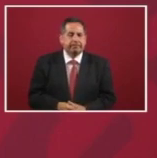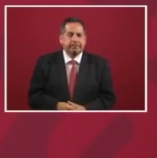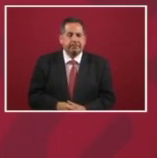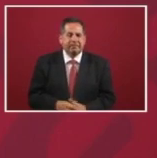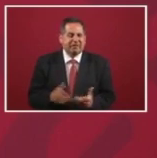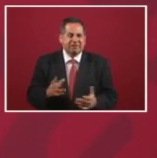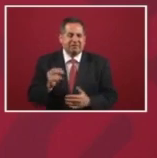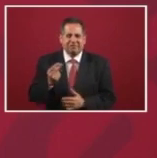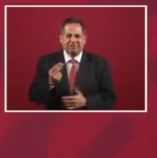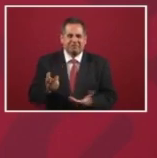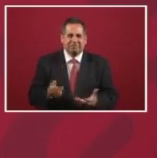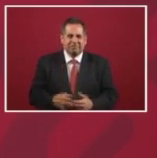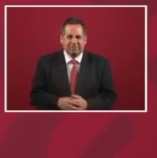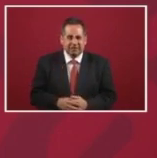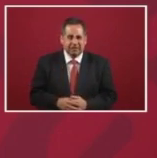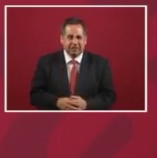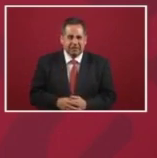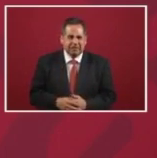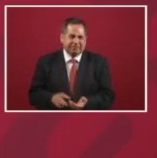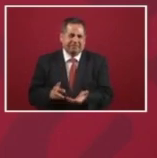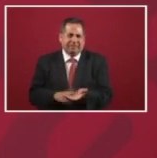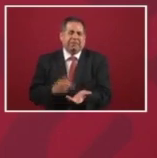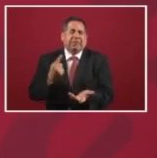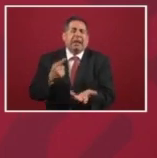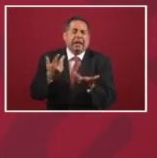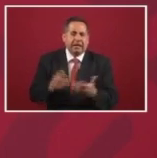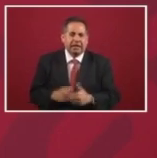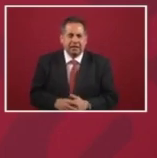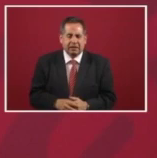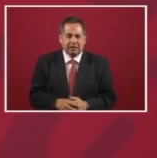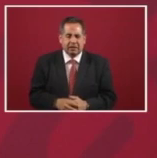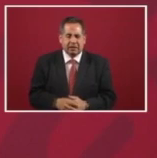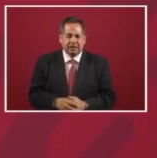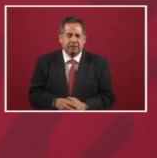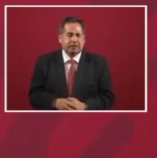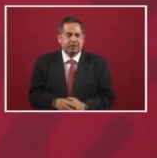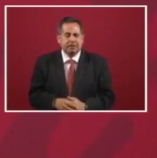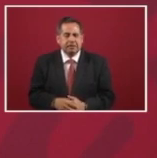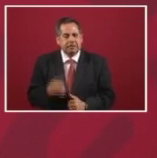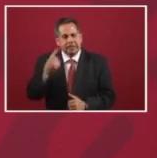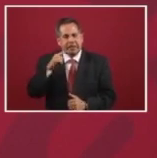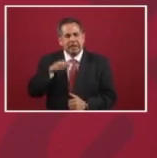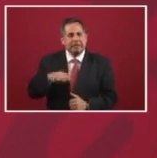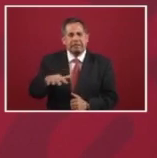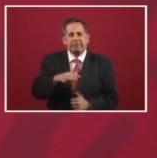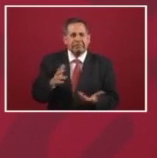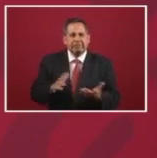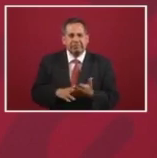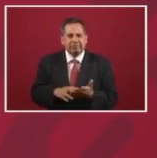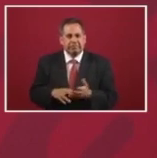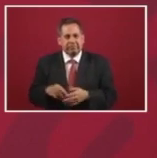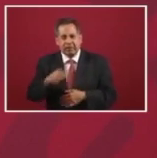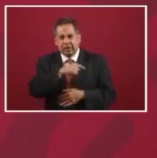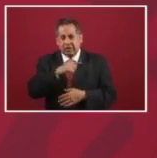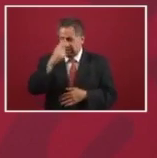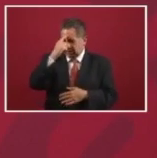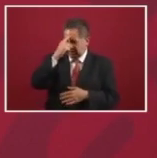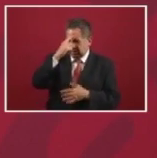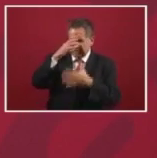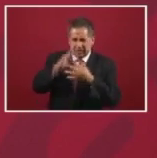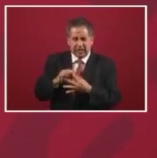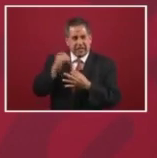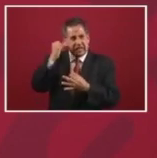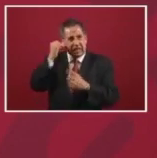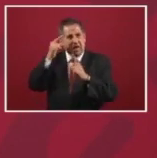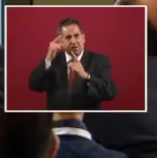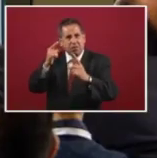No tiene validez. Eso es para los que no tienen convicciones, no tienen